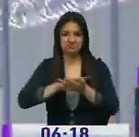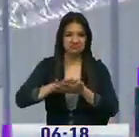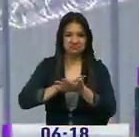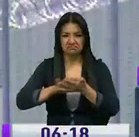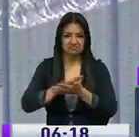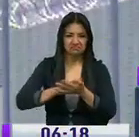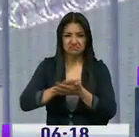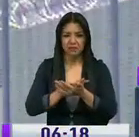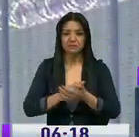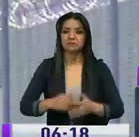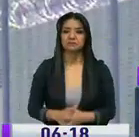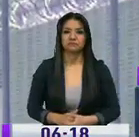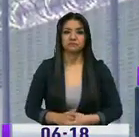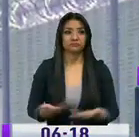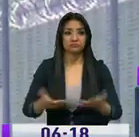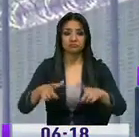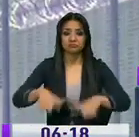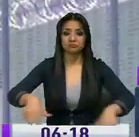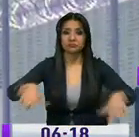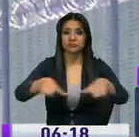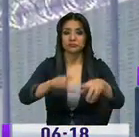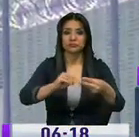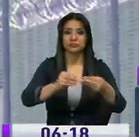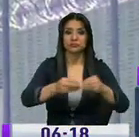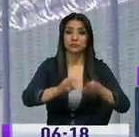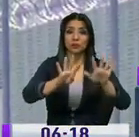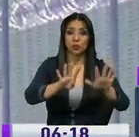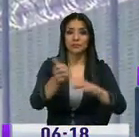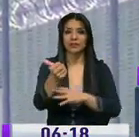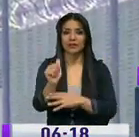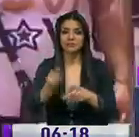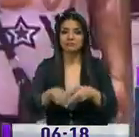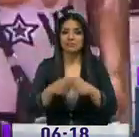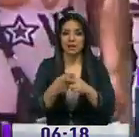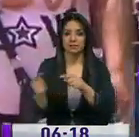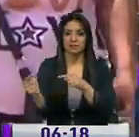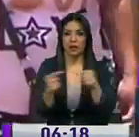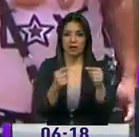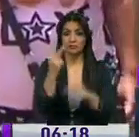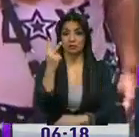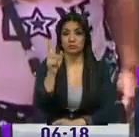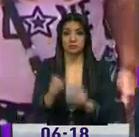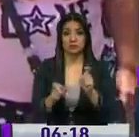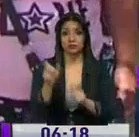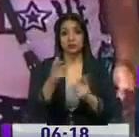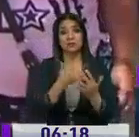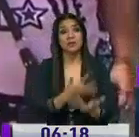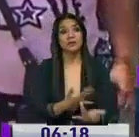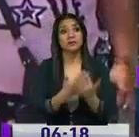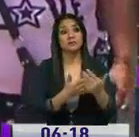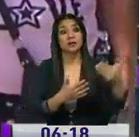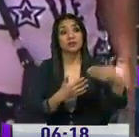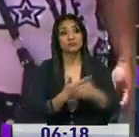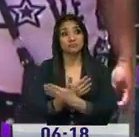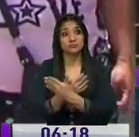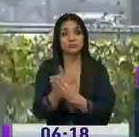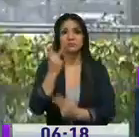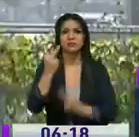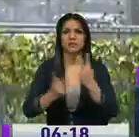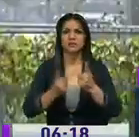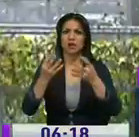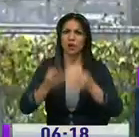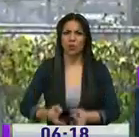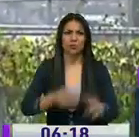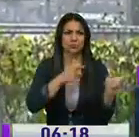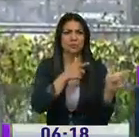La pelea inició en los pabellones 9 y 10. Dos reos habrían esperado el ingreso de las visitas para sacar sus armas y